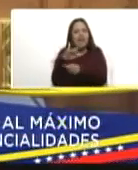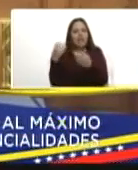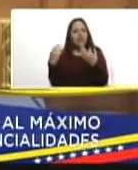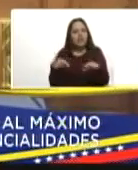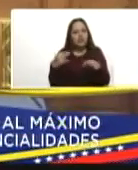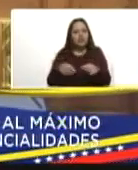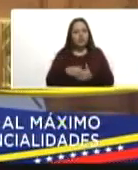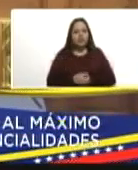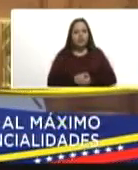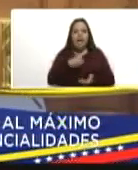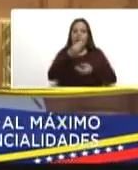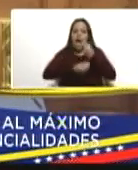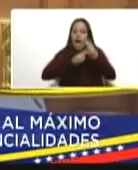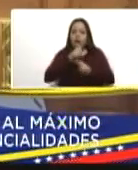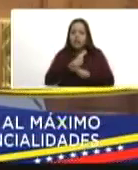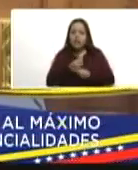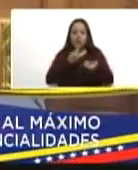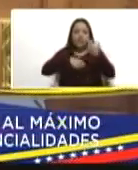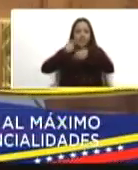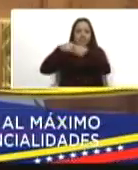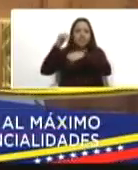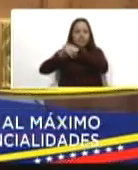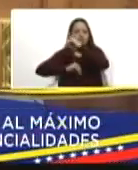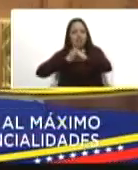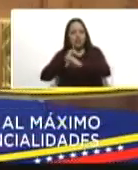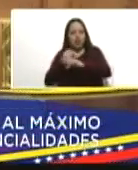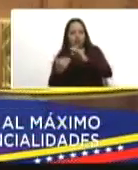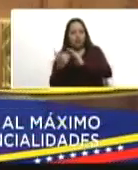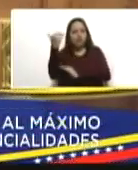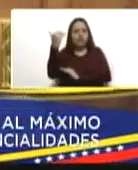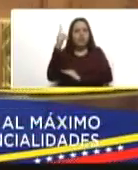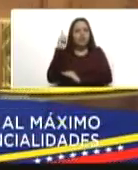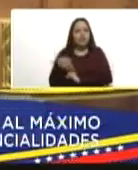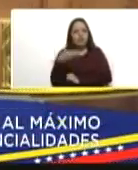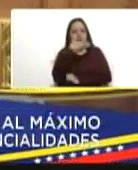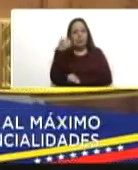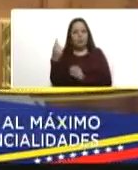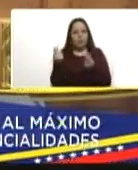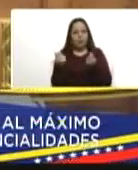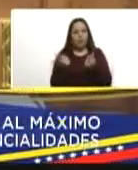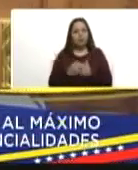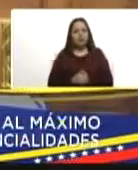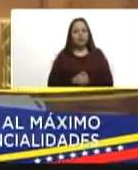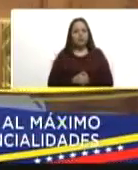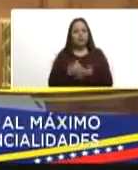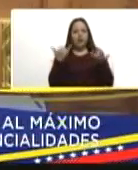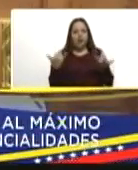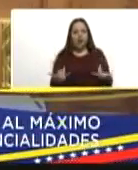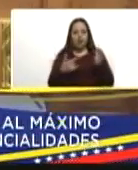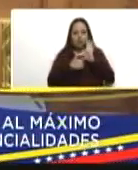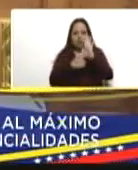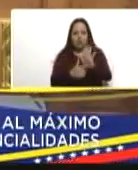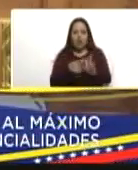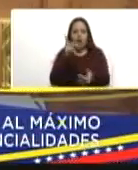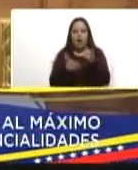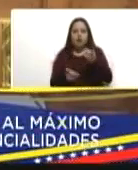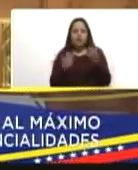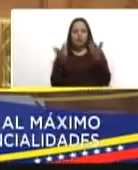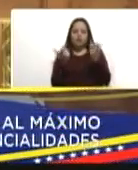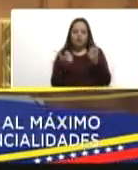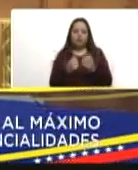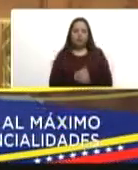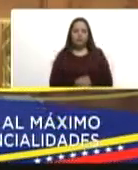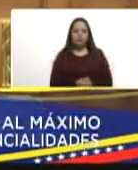Un aumento en las exportaciones petroleras y una recuperación a continuación detallo algunas